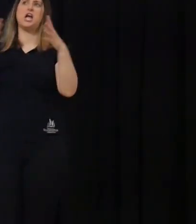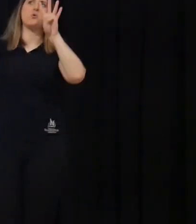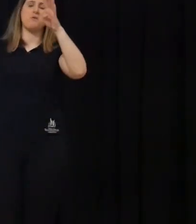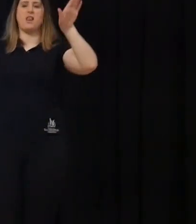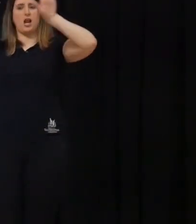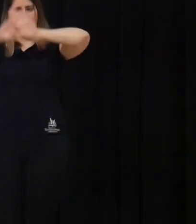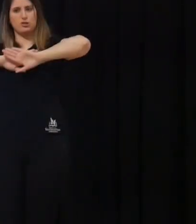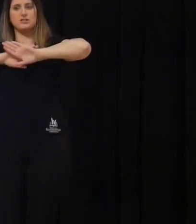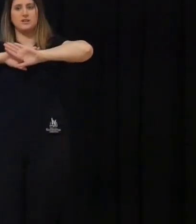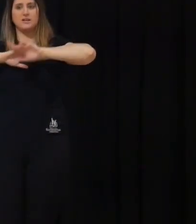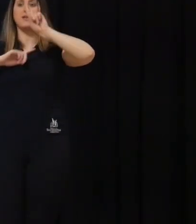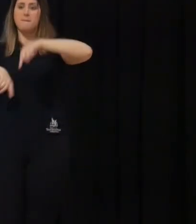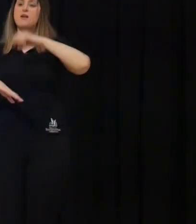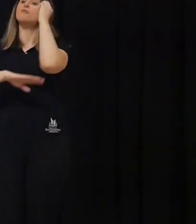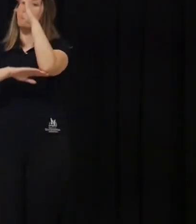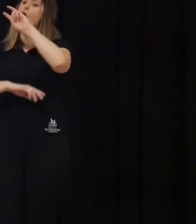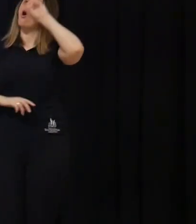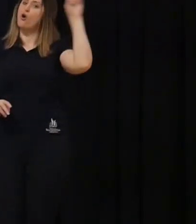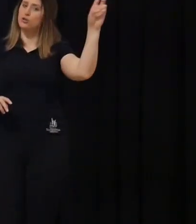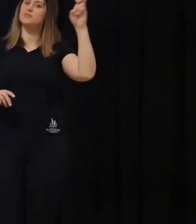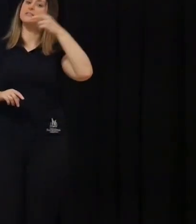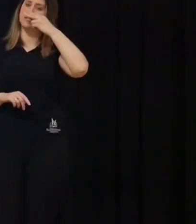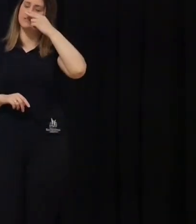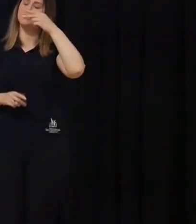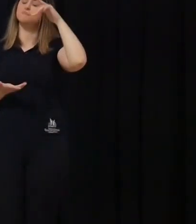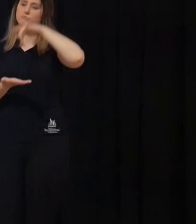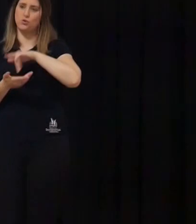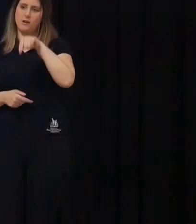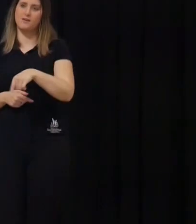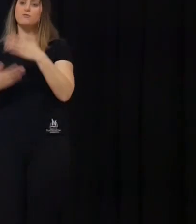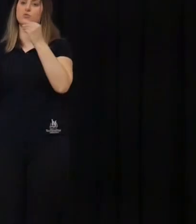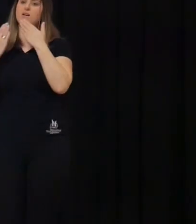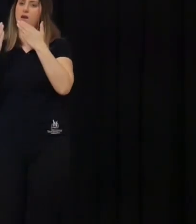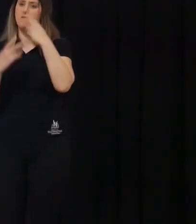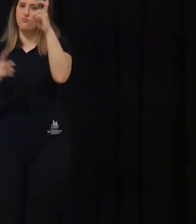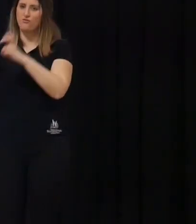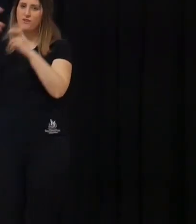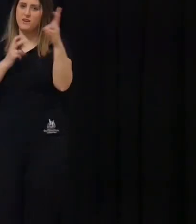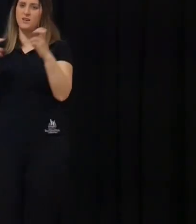la noche, que también habrá otra conferencia a las 7. Muchísimas gracias por vuestra presencia.